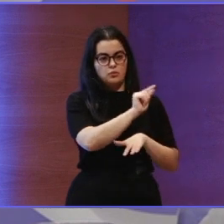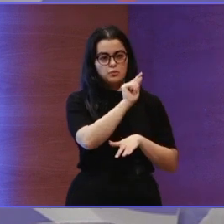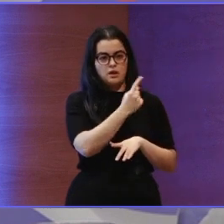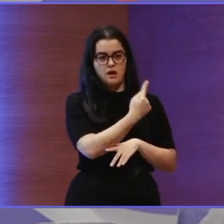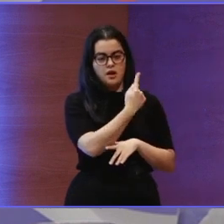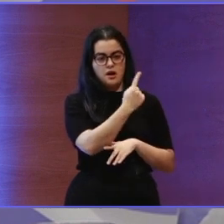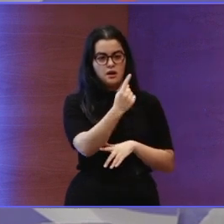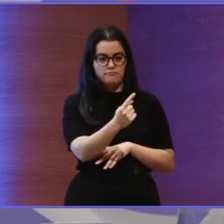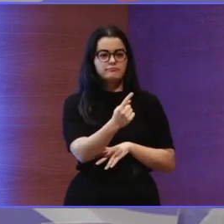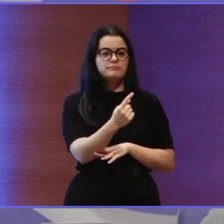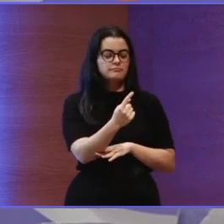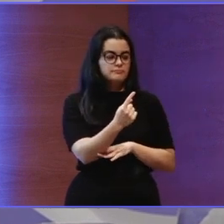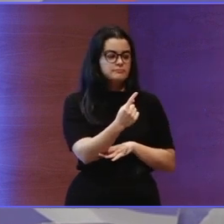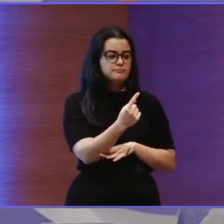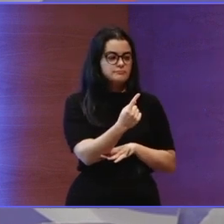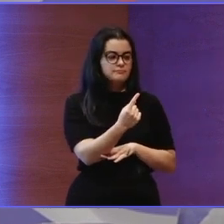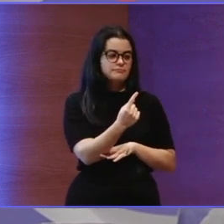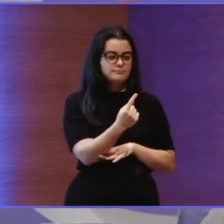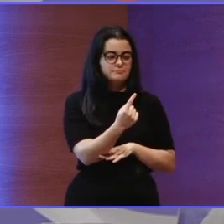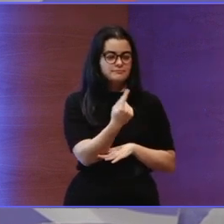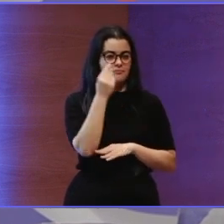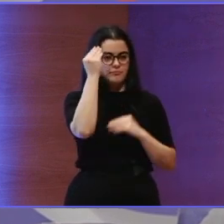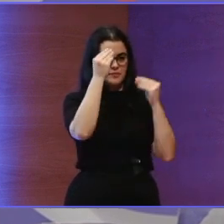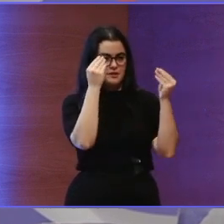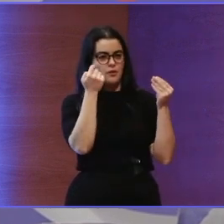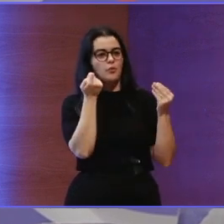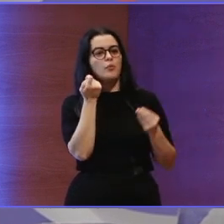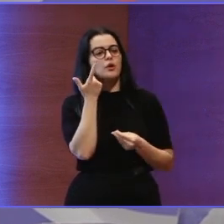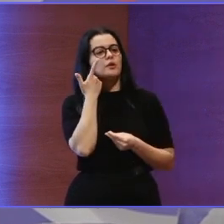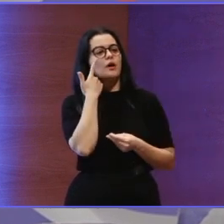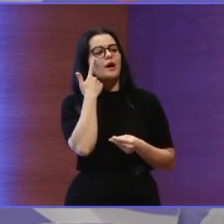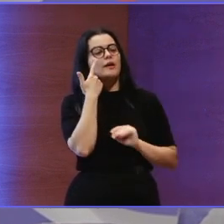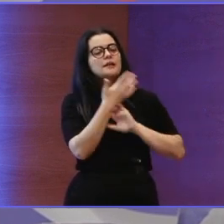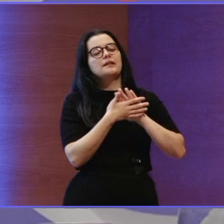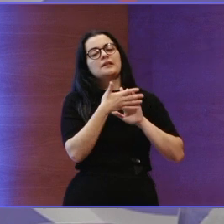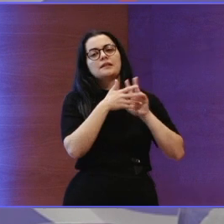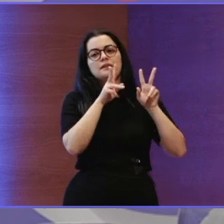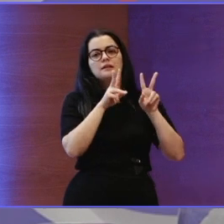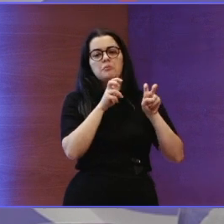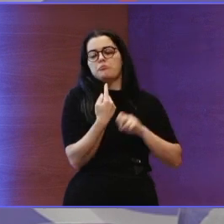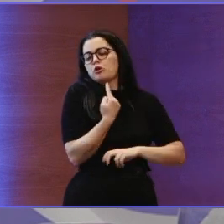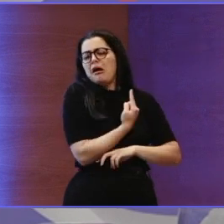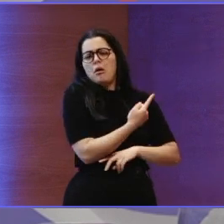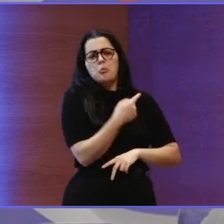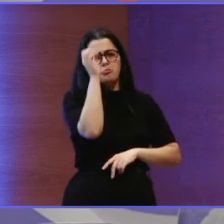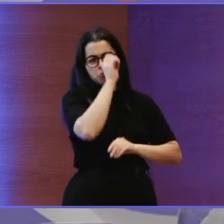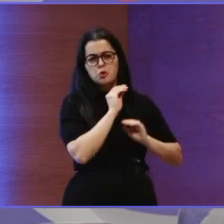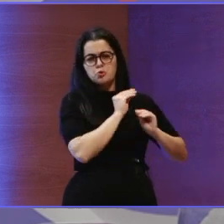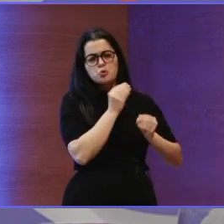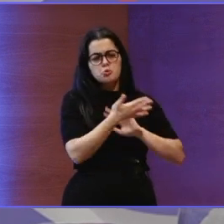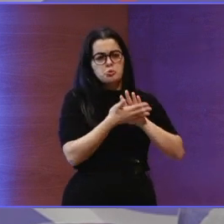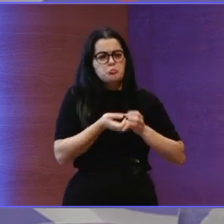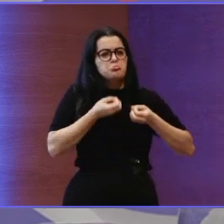personas que tenemos aquí pensando hablando un poco de para bueno que cada uno vea de su opinión su